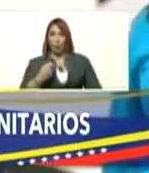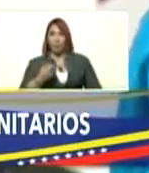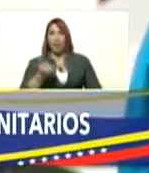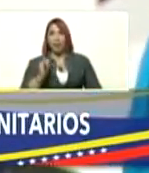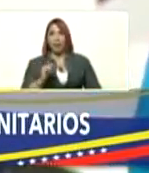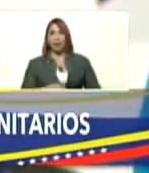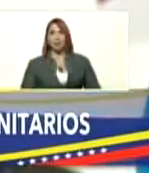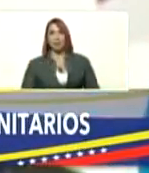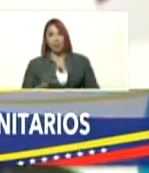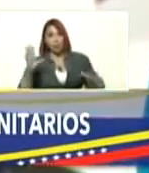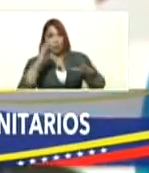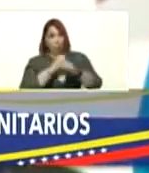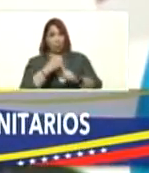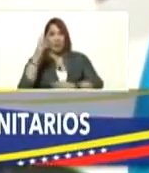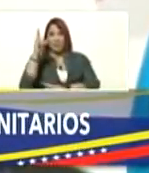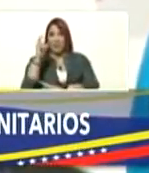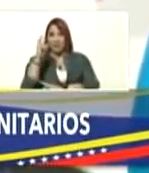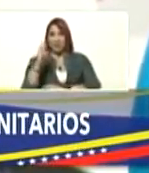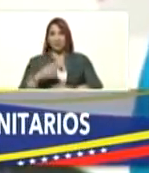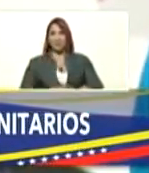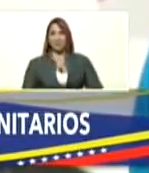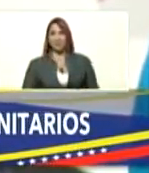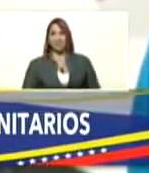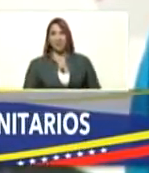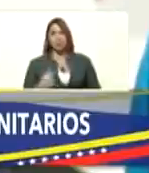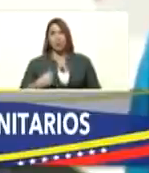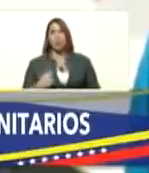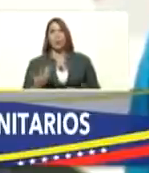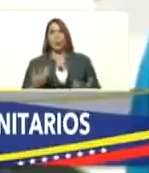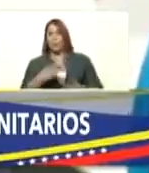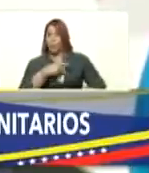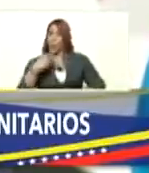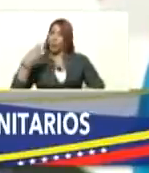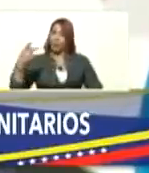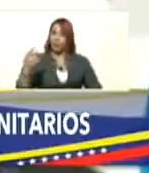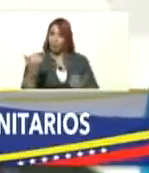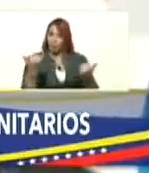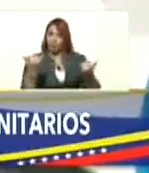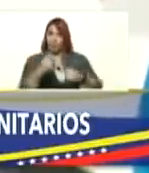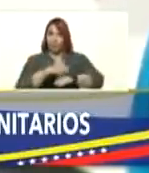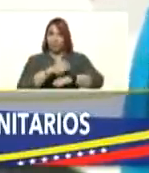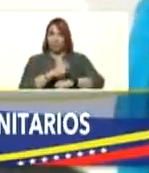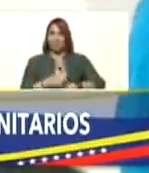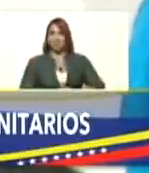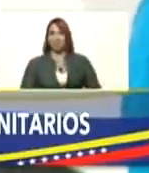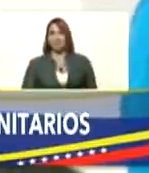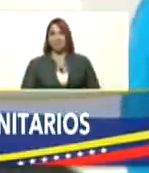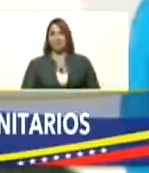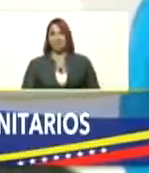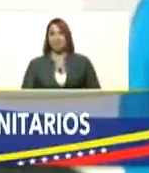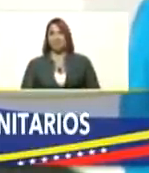pegando la noche del viernes. Me estoy poniendo poeta ya a esta hora. ¿Ah?